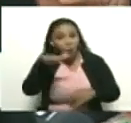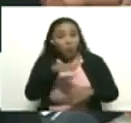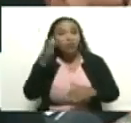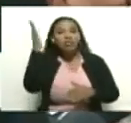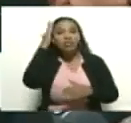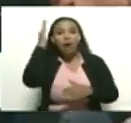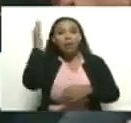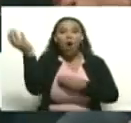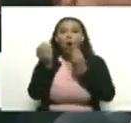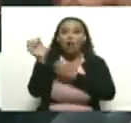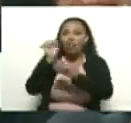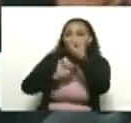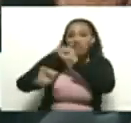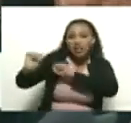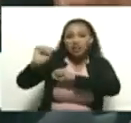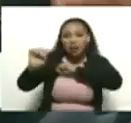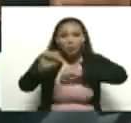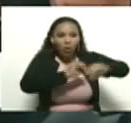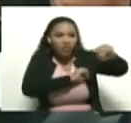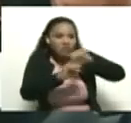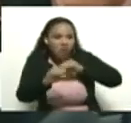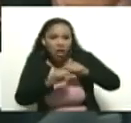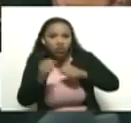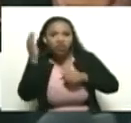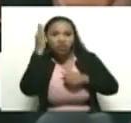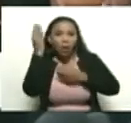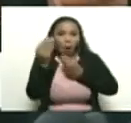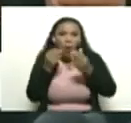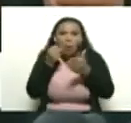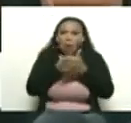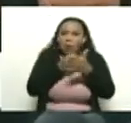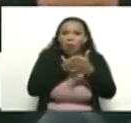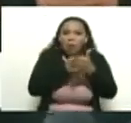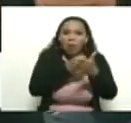defenderse, que al pueblo que sabe reclamar, al pueblo que sabe luchar.